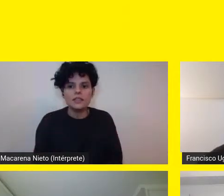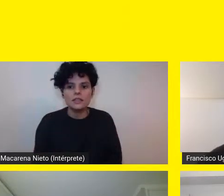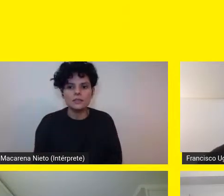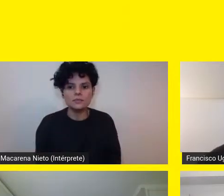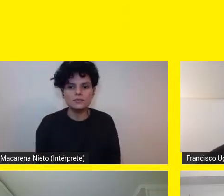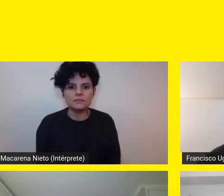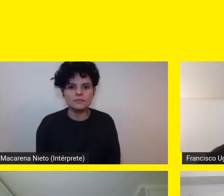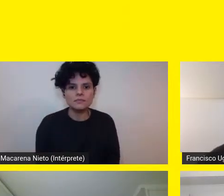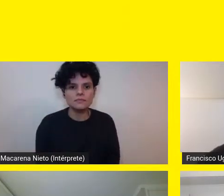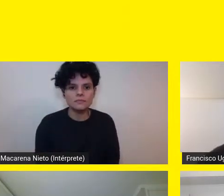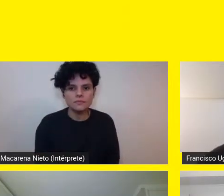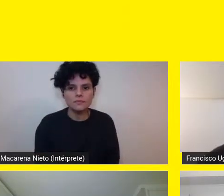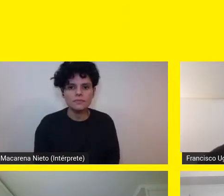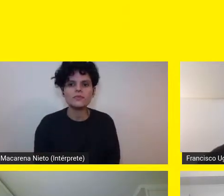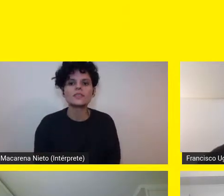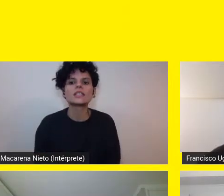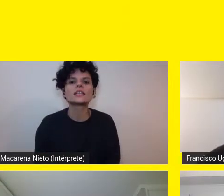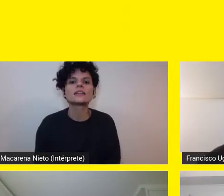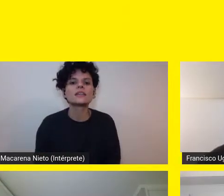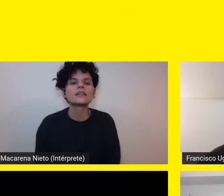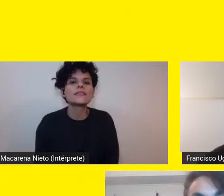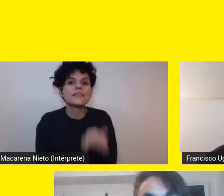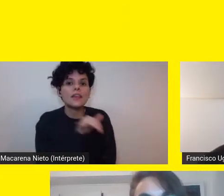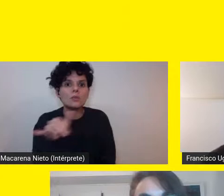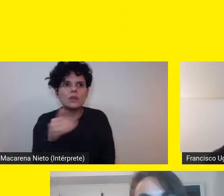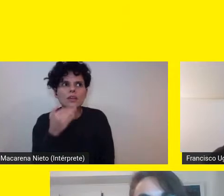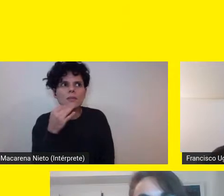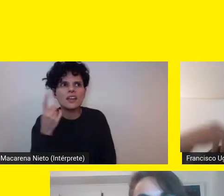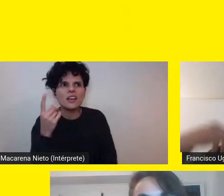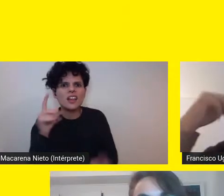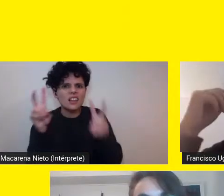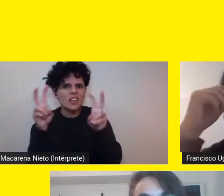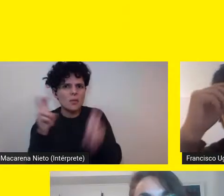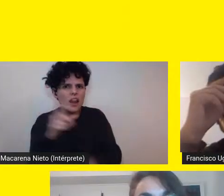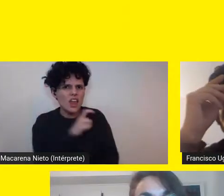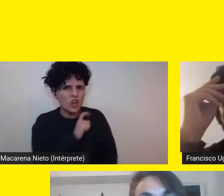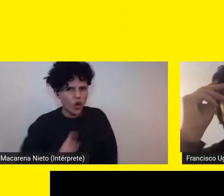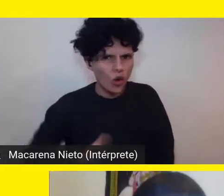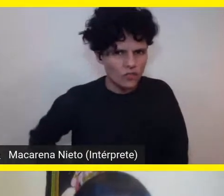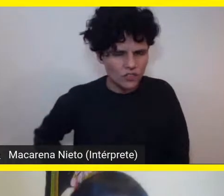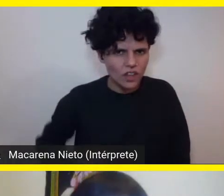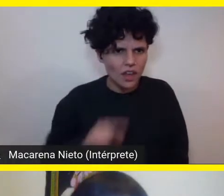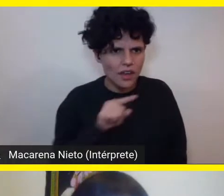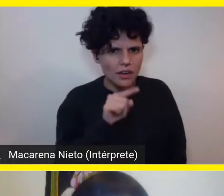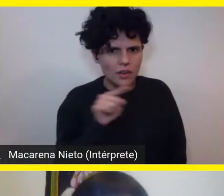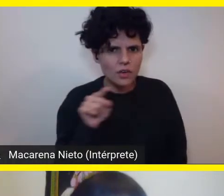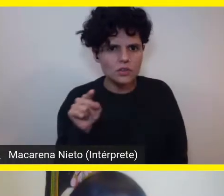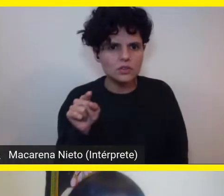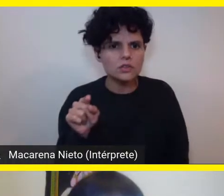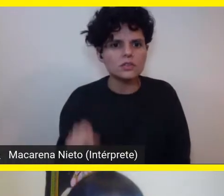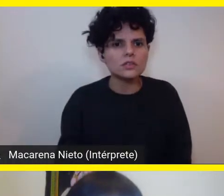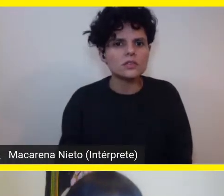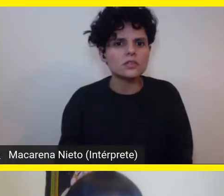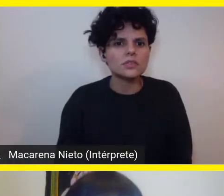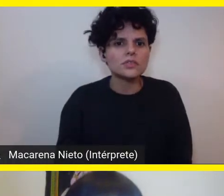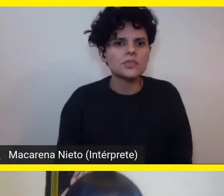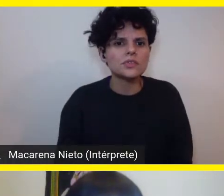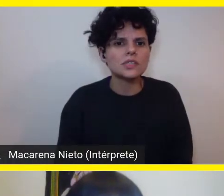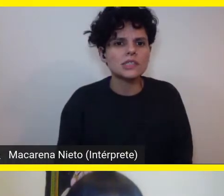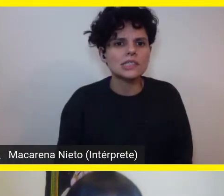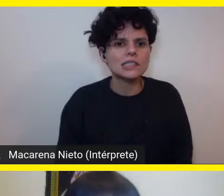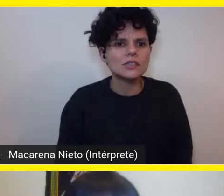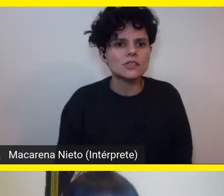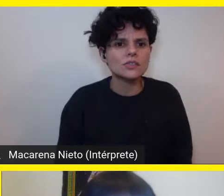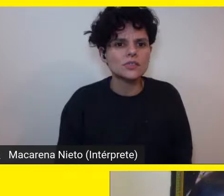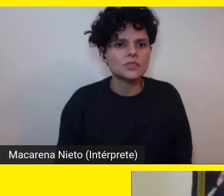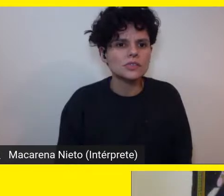de que el gobierno no ha cedido tan ante los ideales conservaduristas que ha tenido pese a la